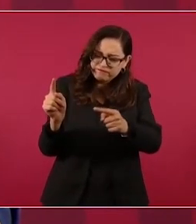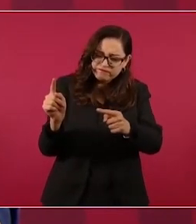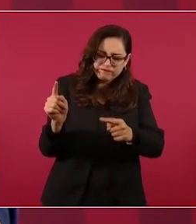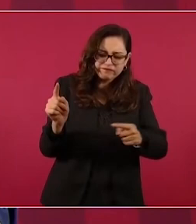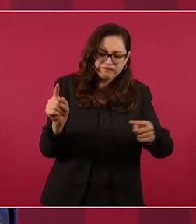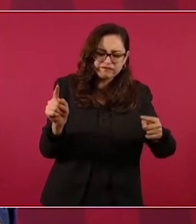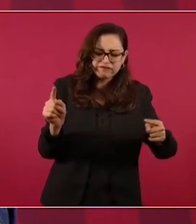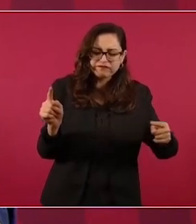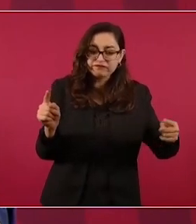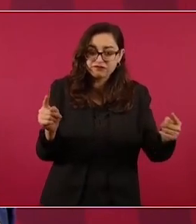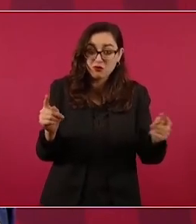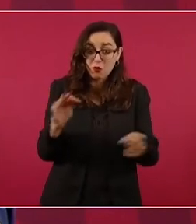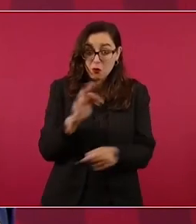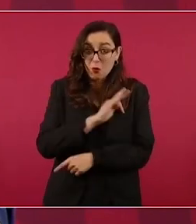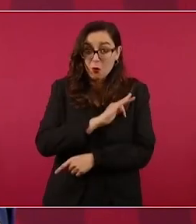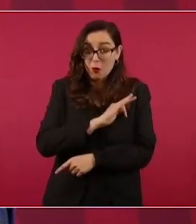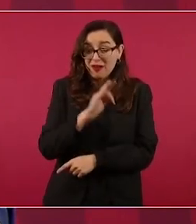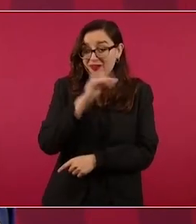a Palenque,